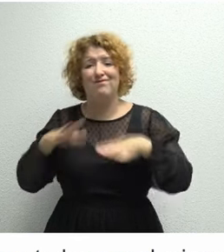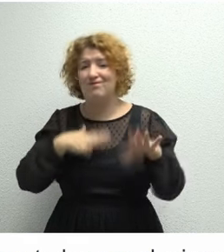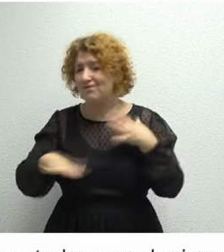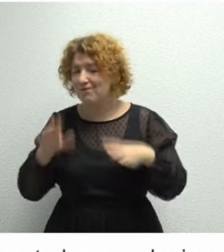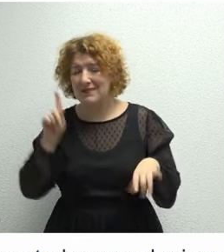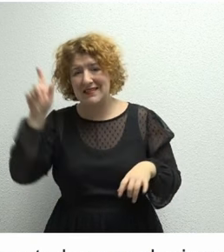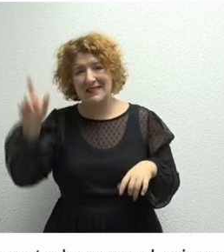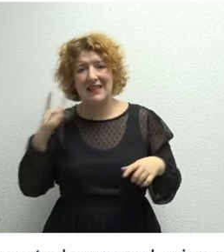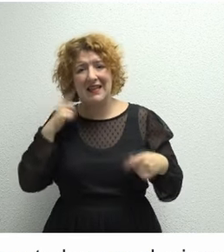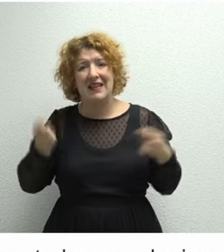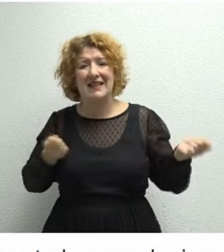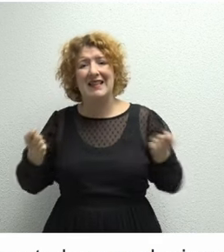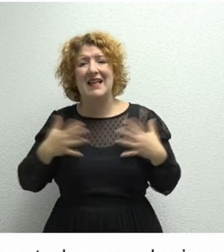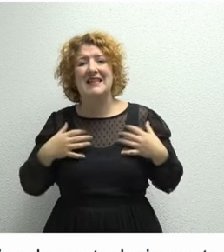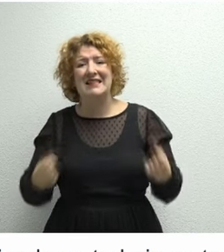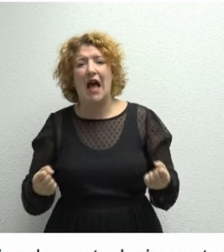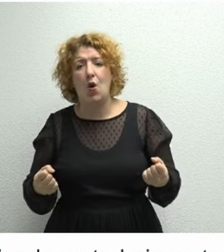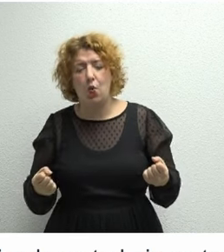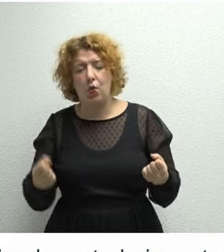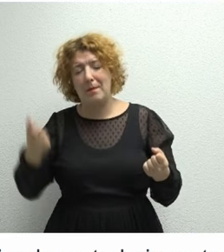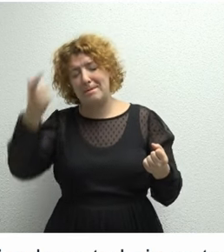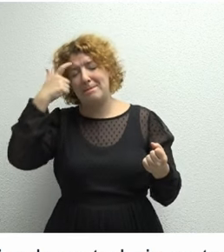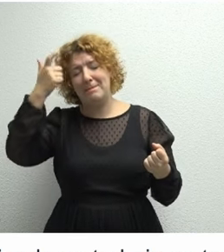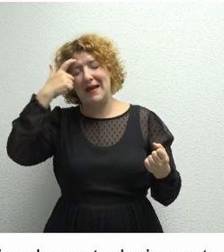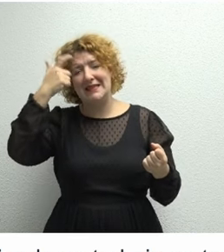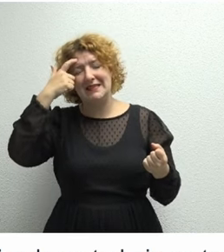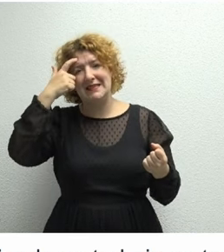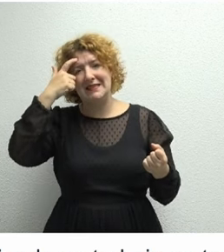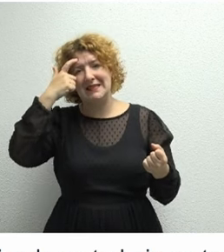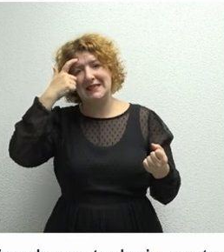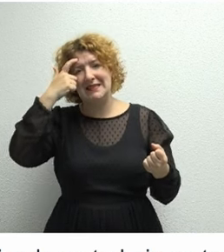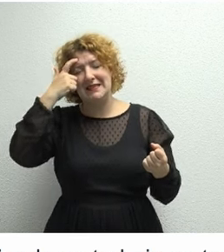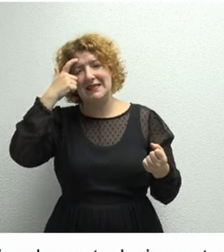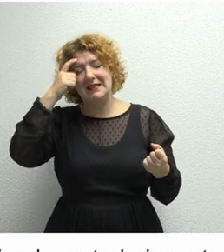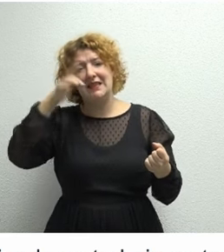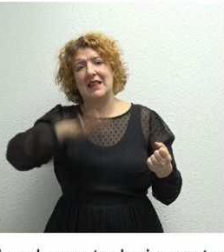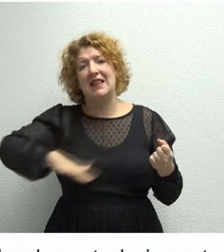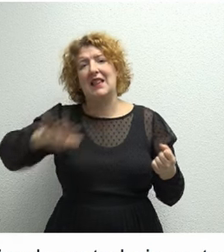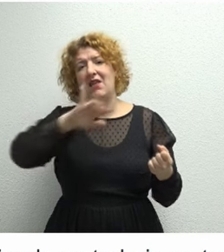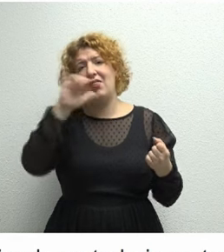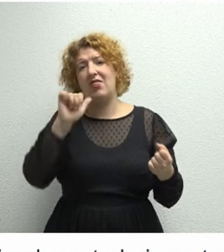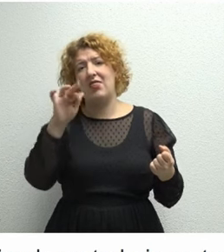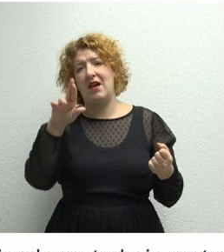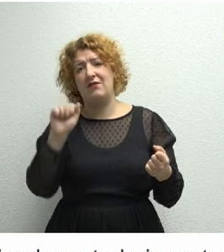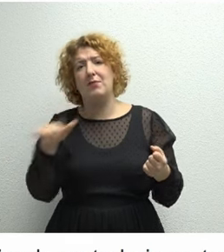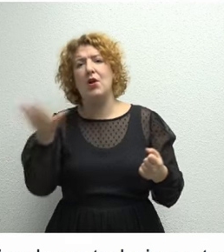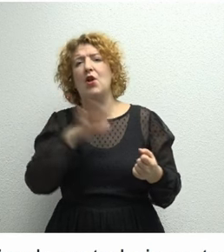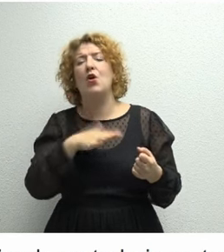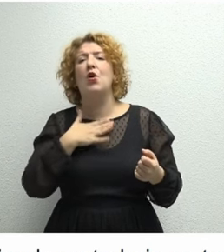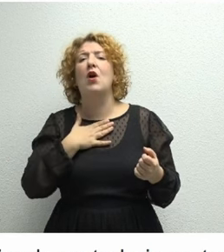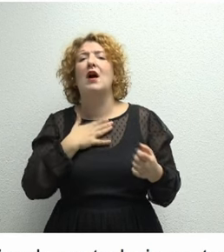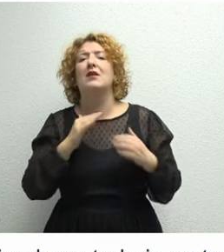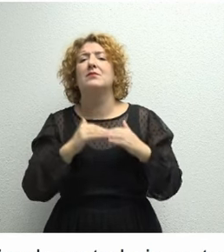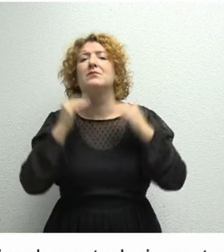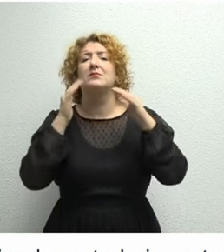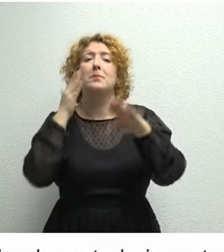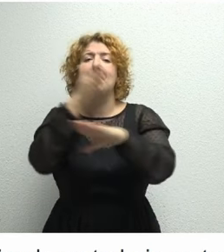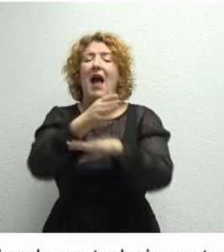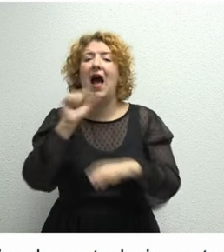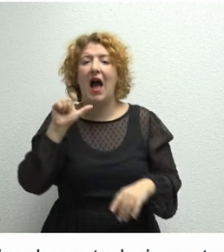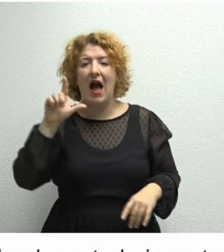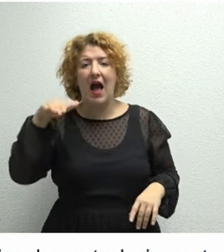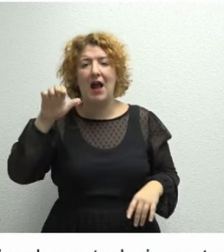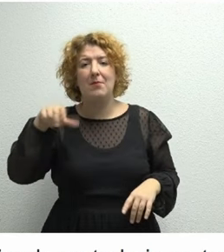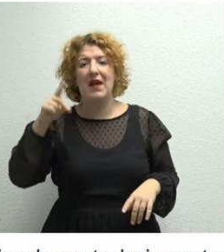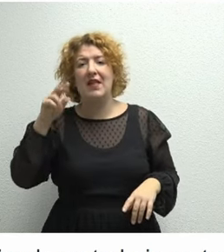la coordinadora del área de Salud Mental de Yerena zafra pero nos atiende en almendralejos no es su área pero como han